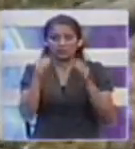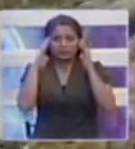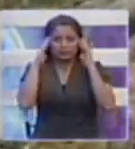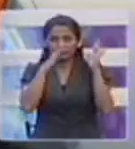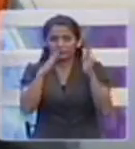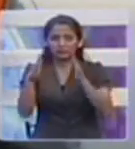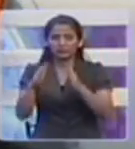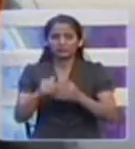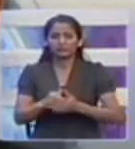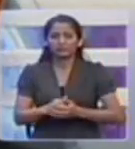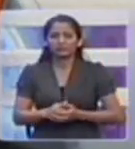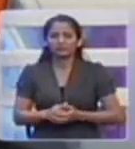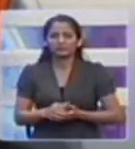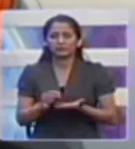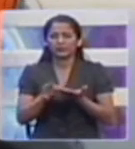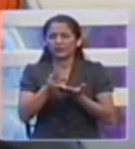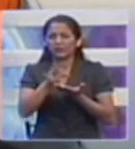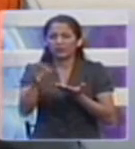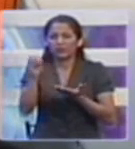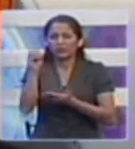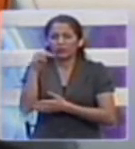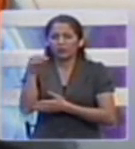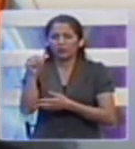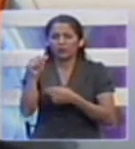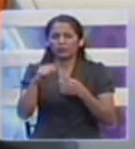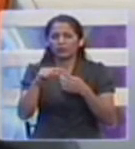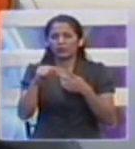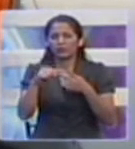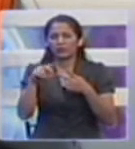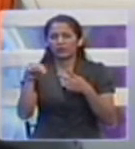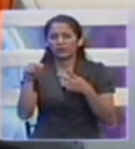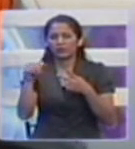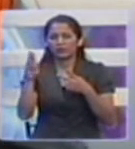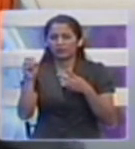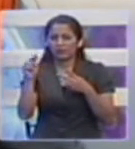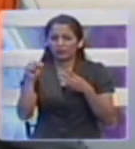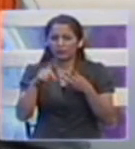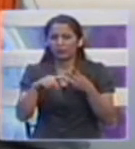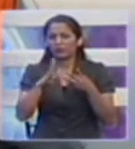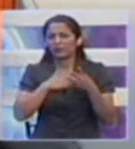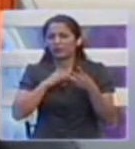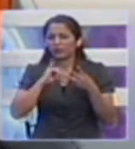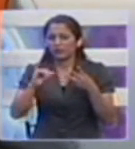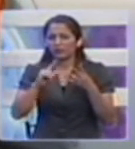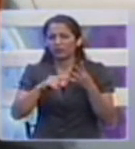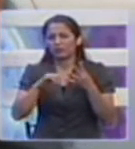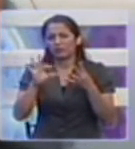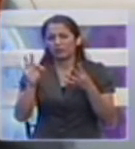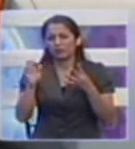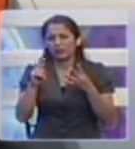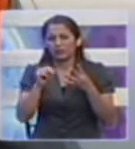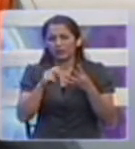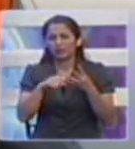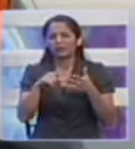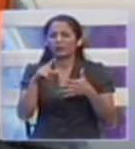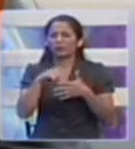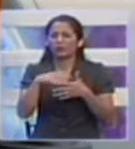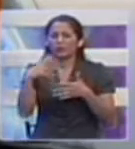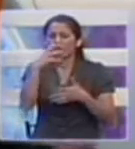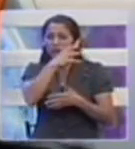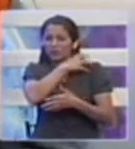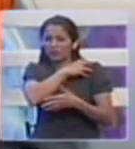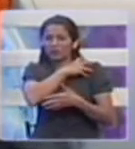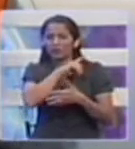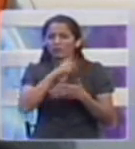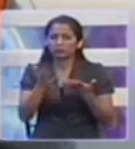siniestros. Cantones como Oña, Nabón, Santa Isabel, San Fernando, Girón son los más afectados.